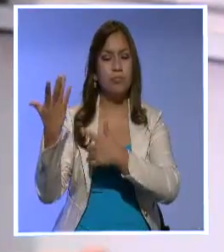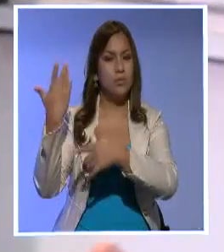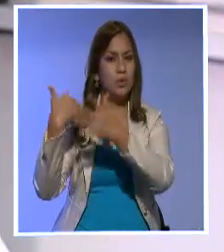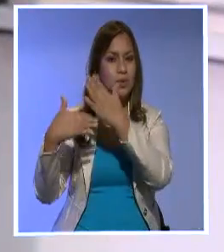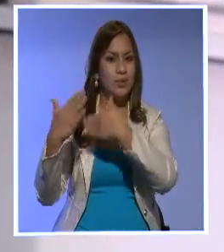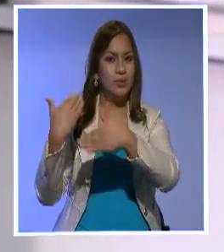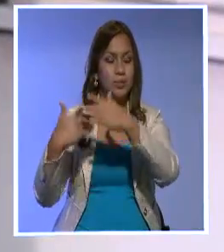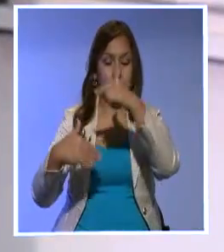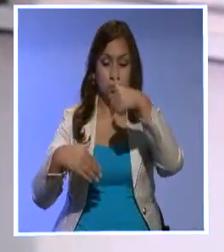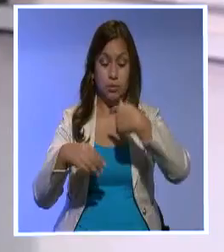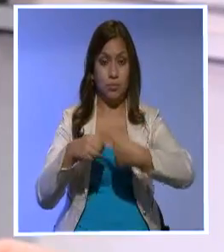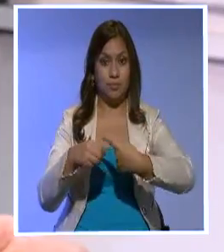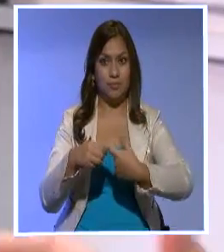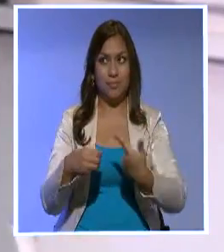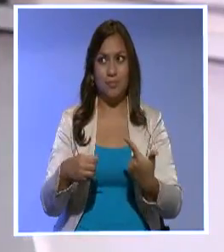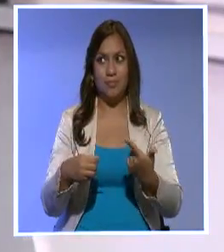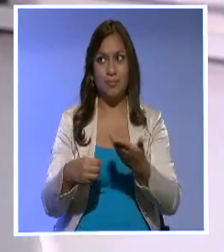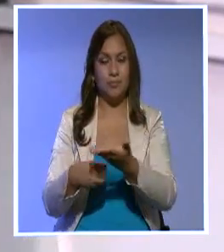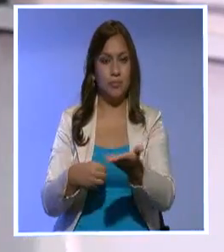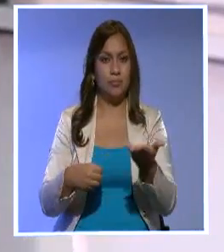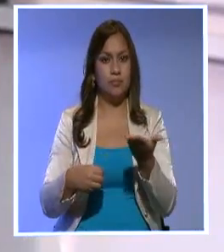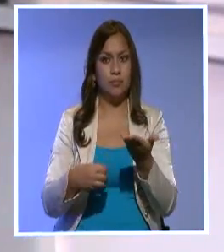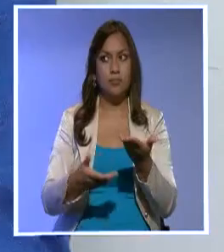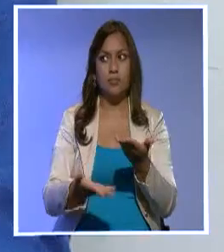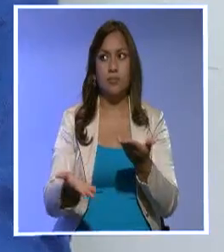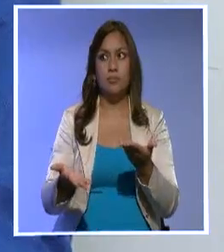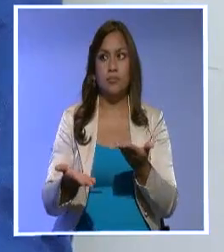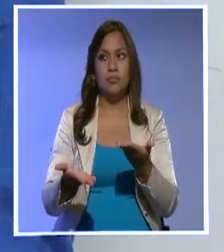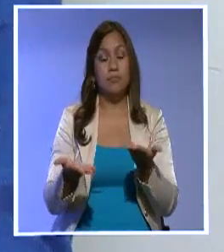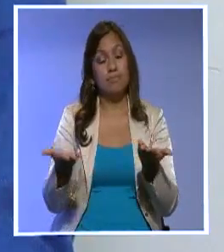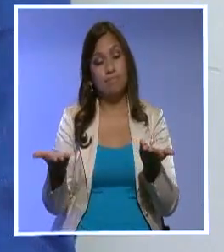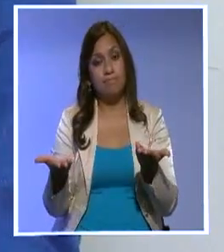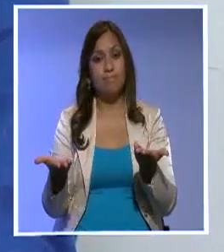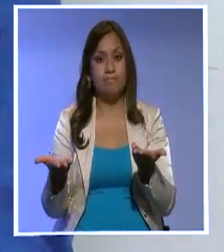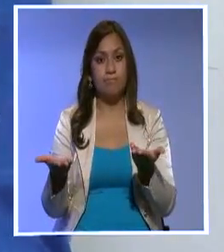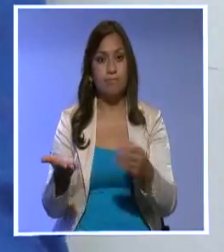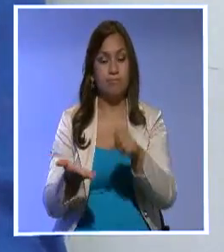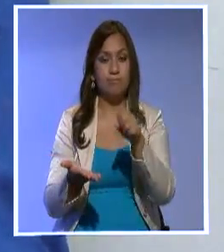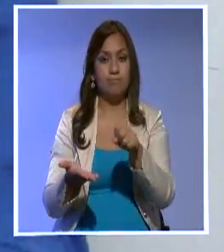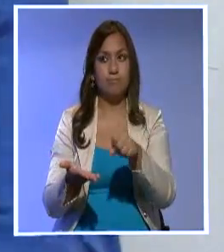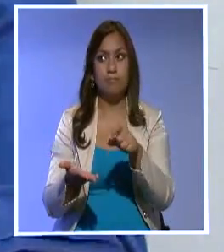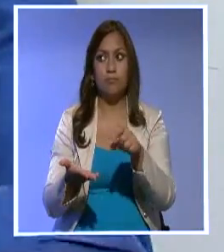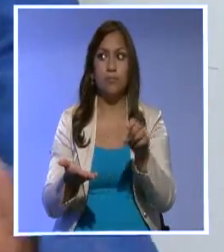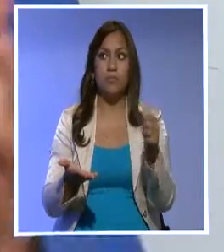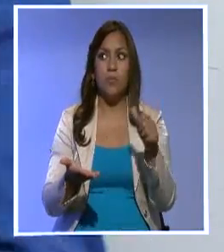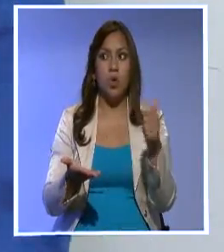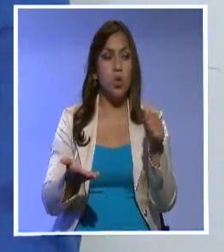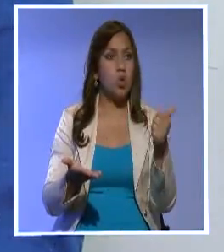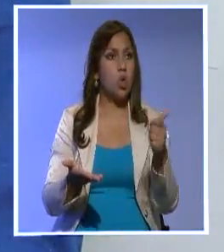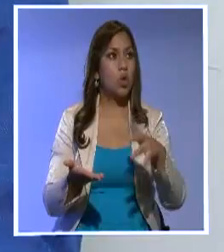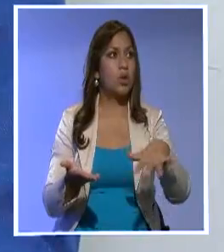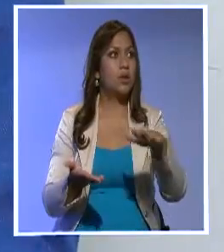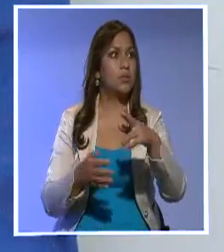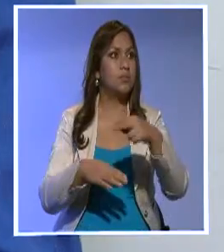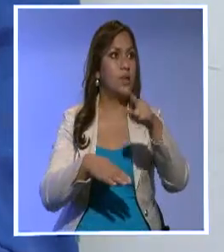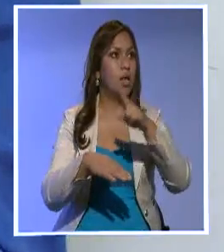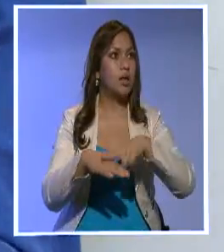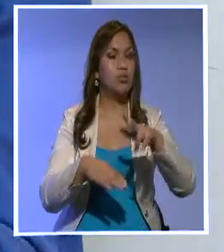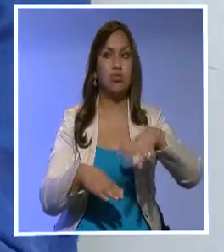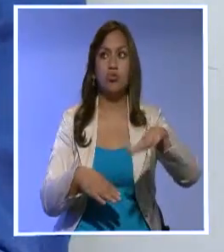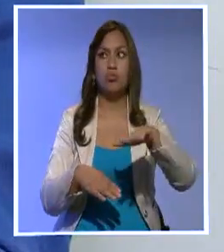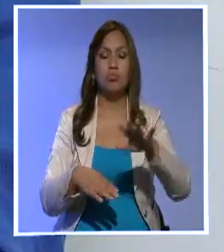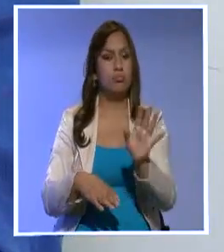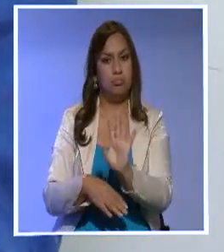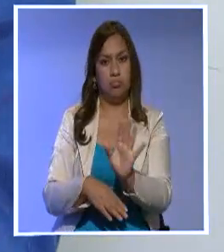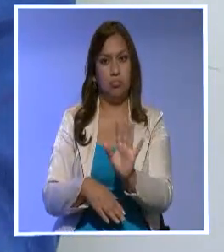ciudad que no fue habitada precisamente por nadie de otras de otras de otros circuitos y de otras naciones así que